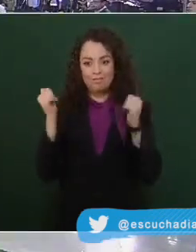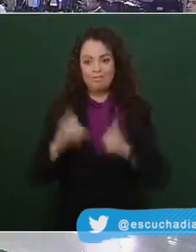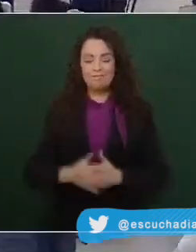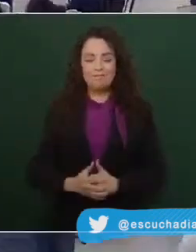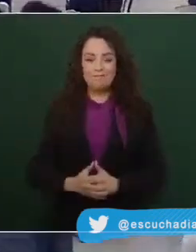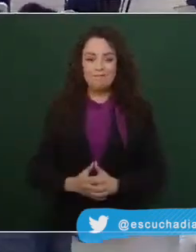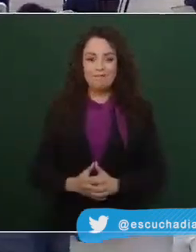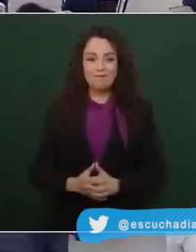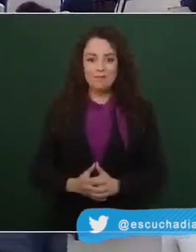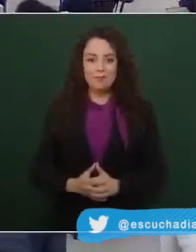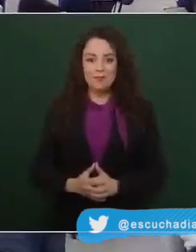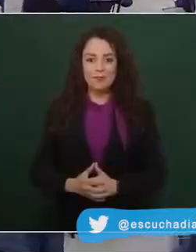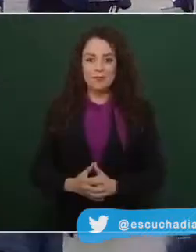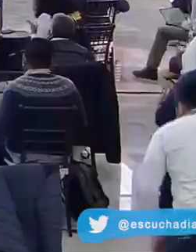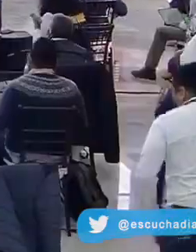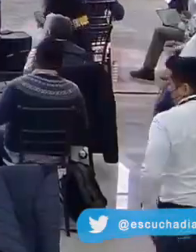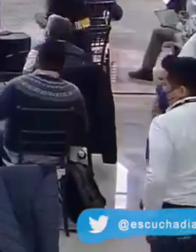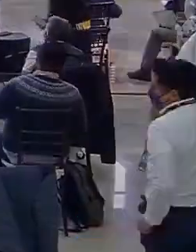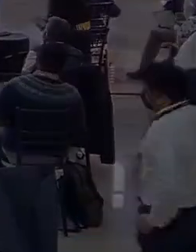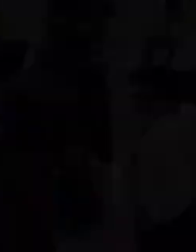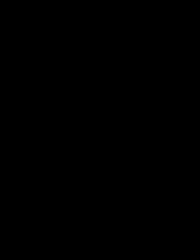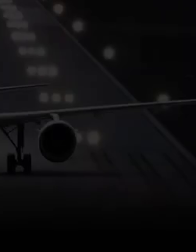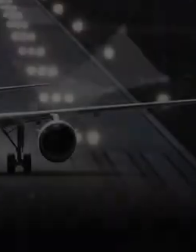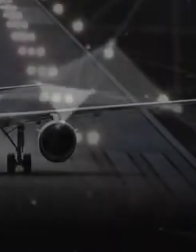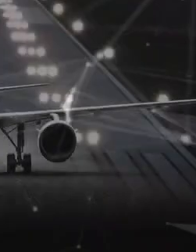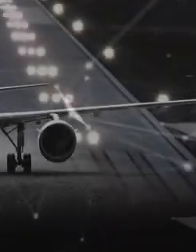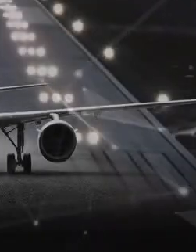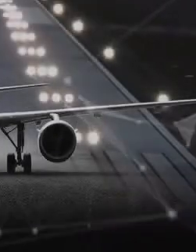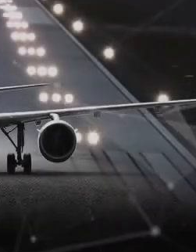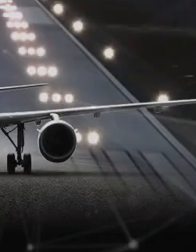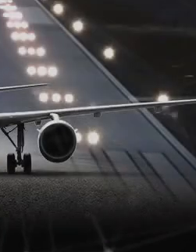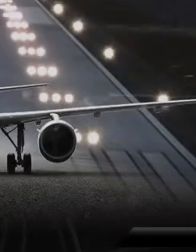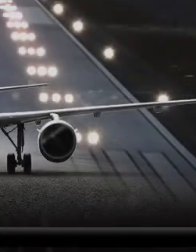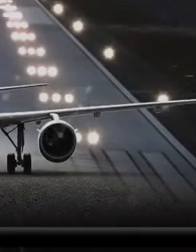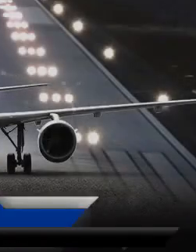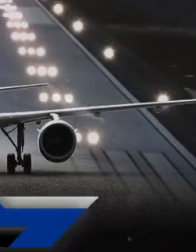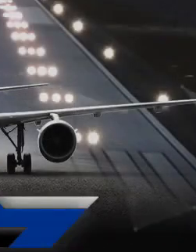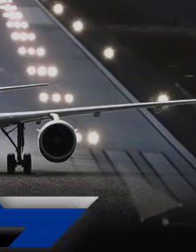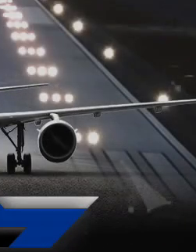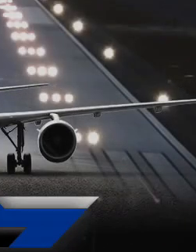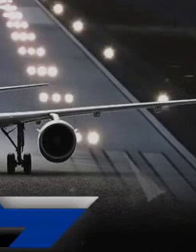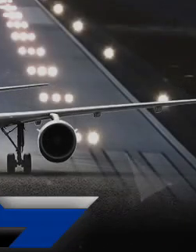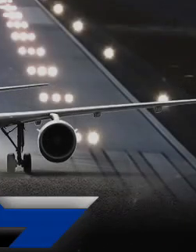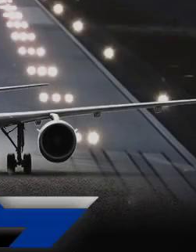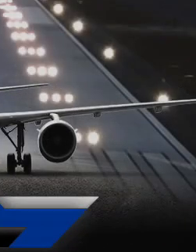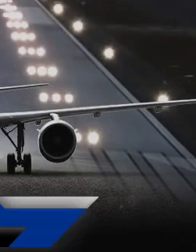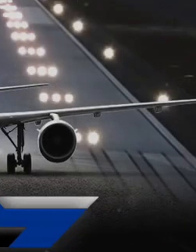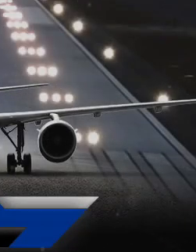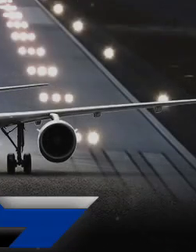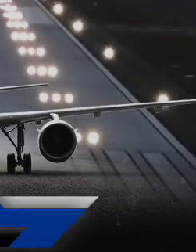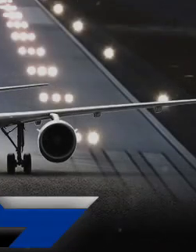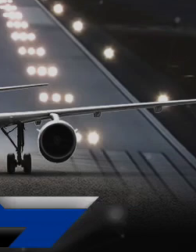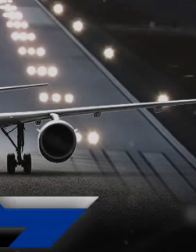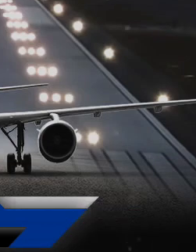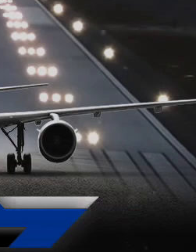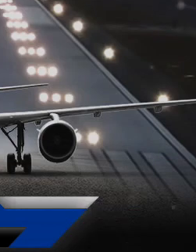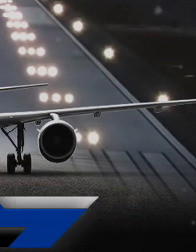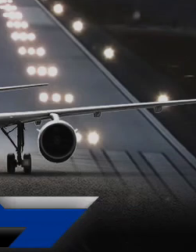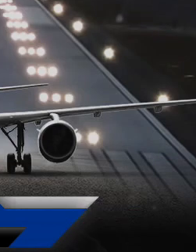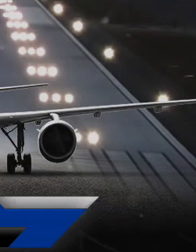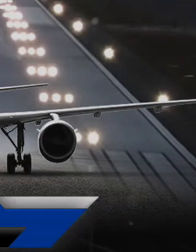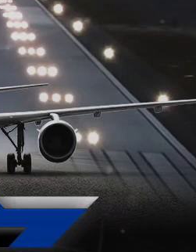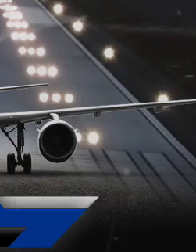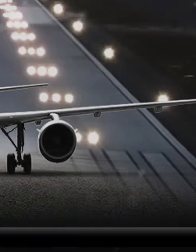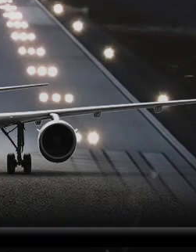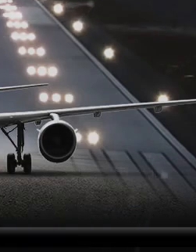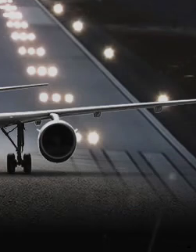Ya estás informado. No olvides darle like a este video, comparte y